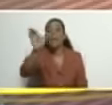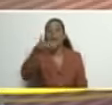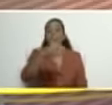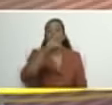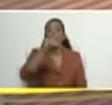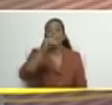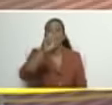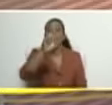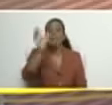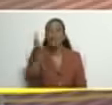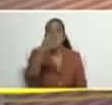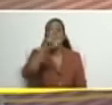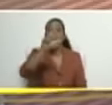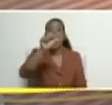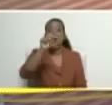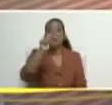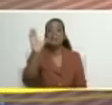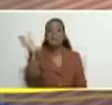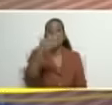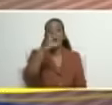criminal del bloqueo.